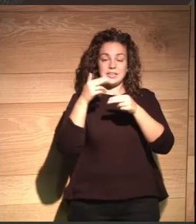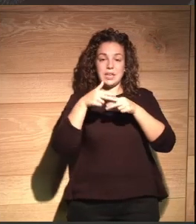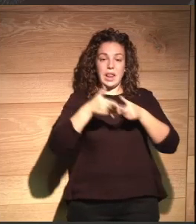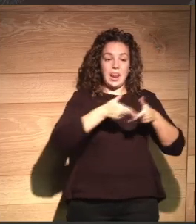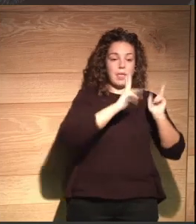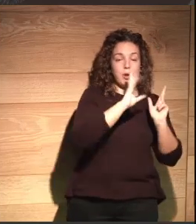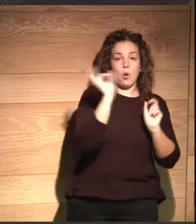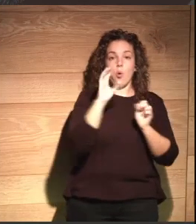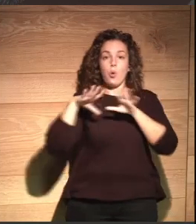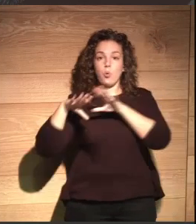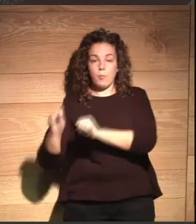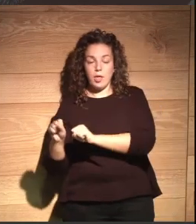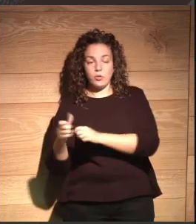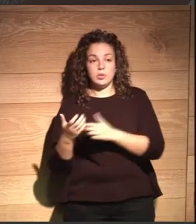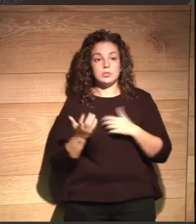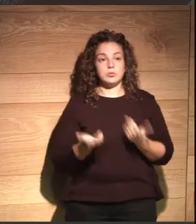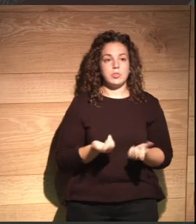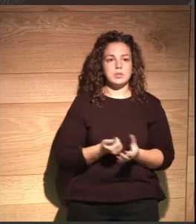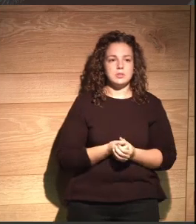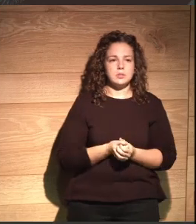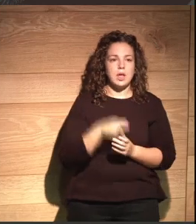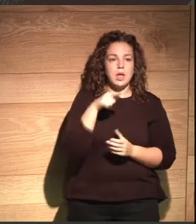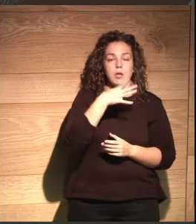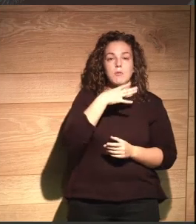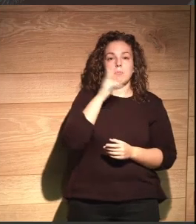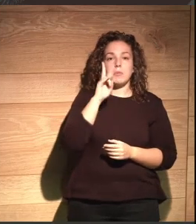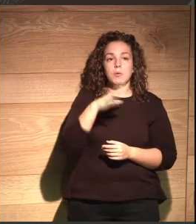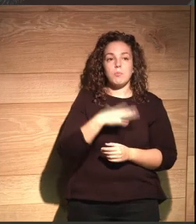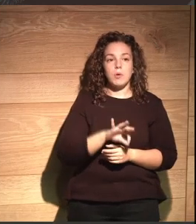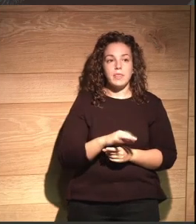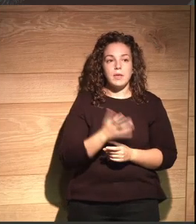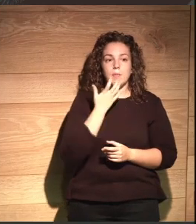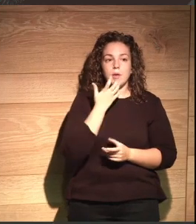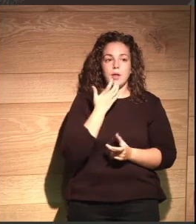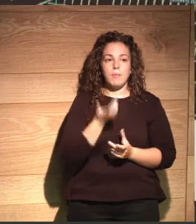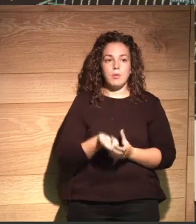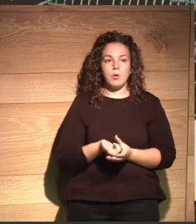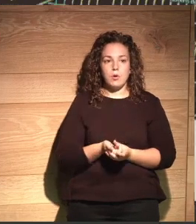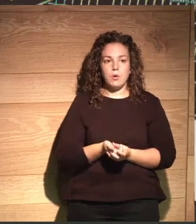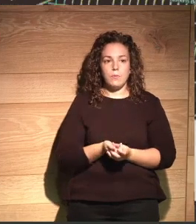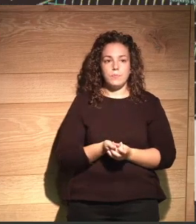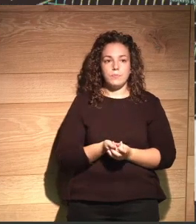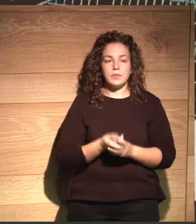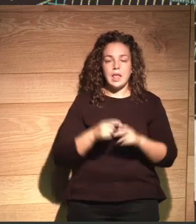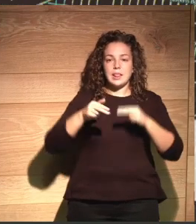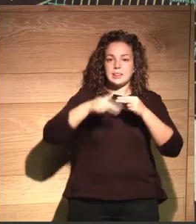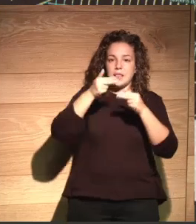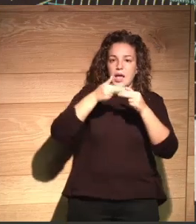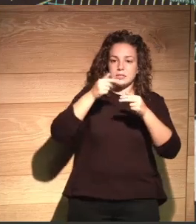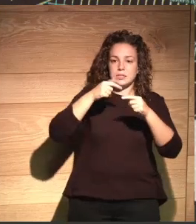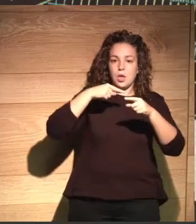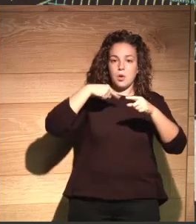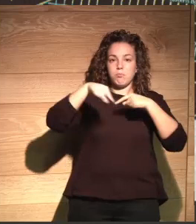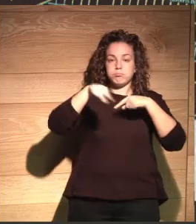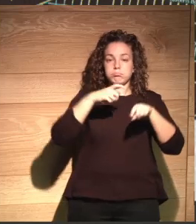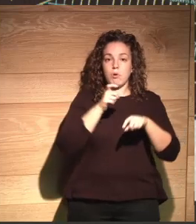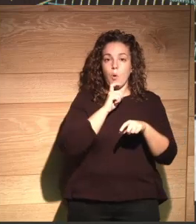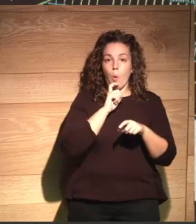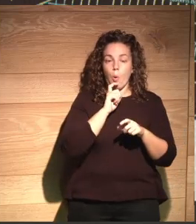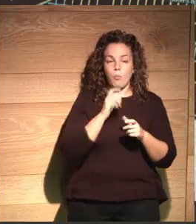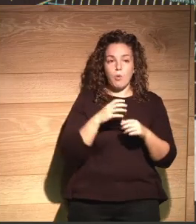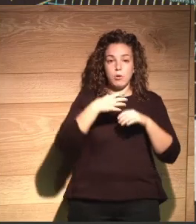o libres entonces aquí podemos ver cómo se distribuyen los taxis y la primera pregunta que